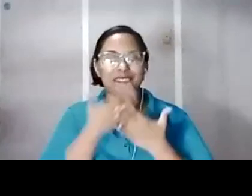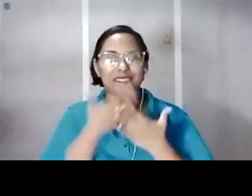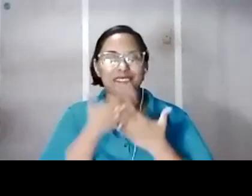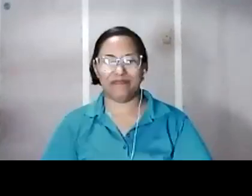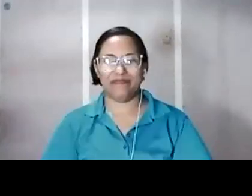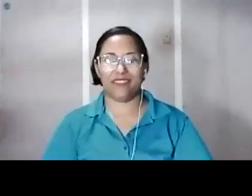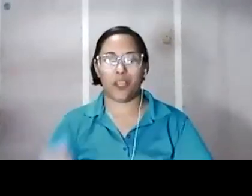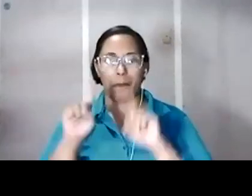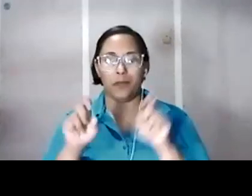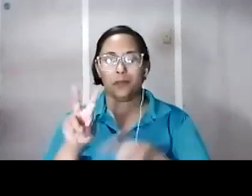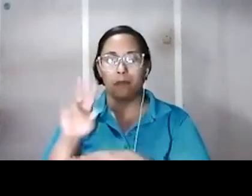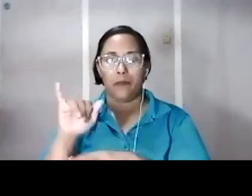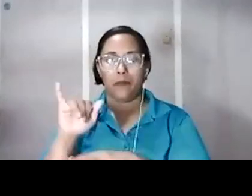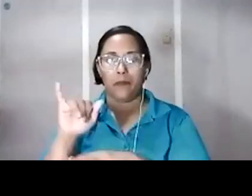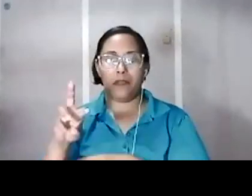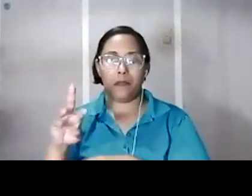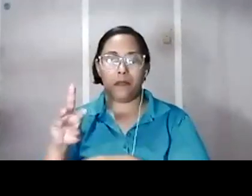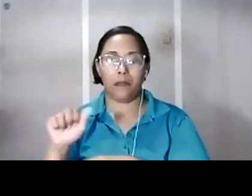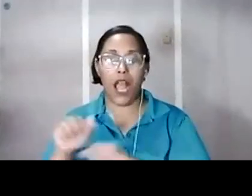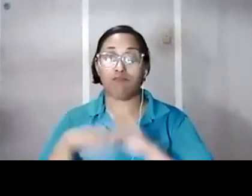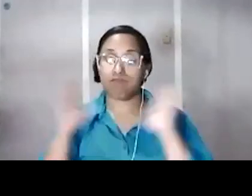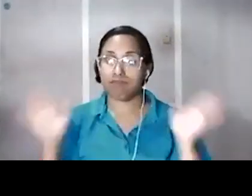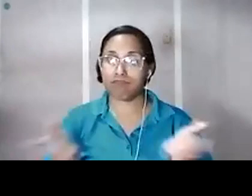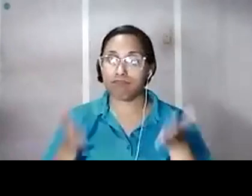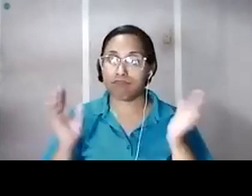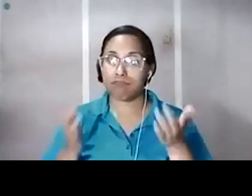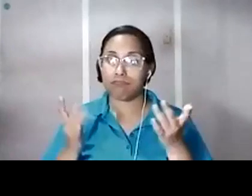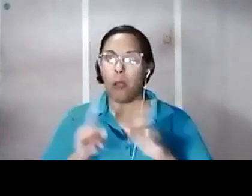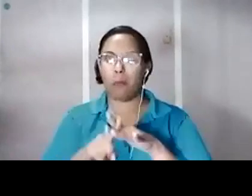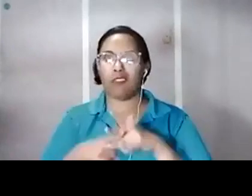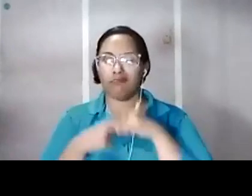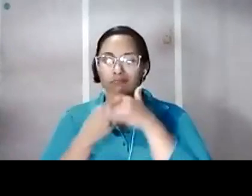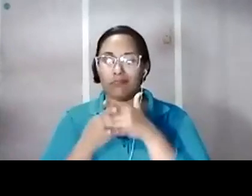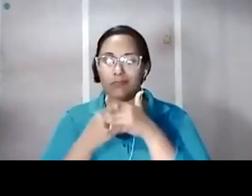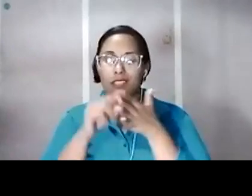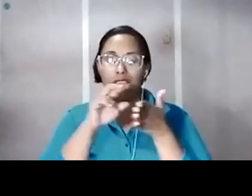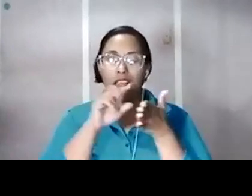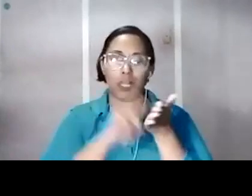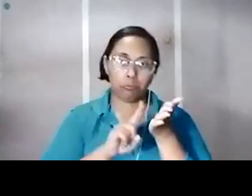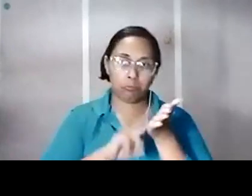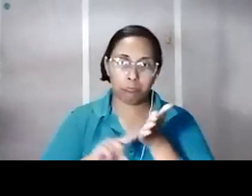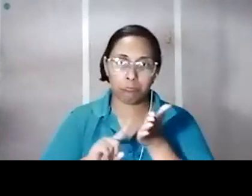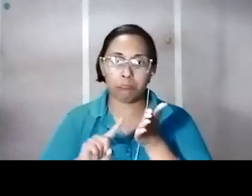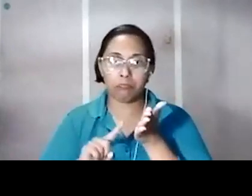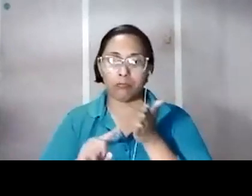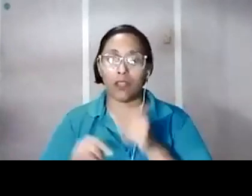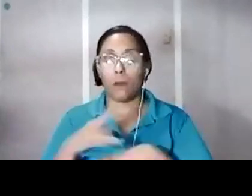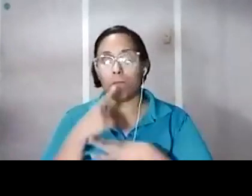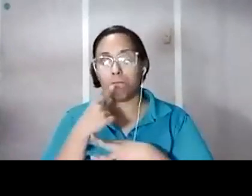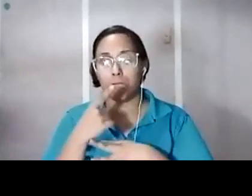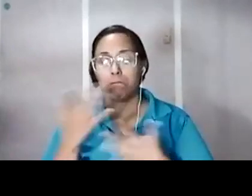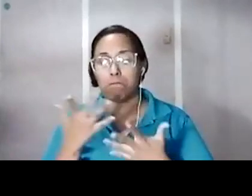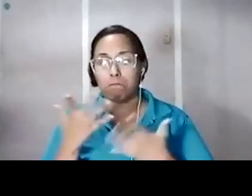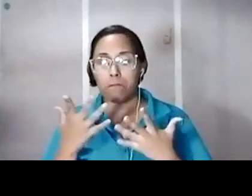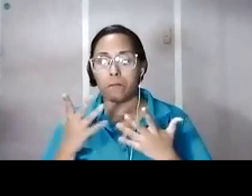Pregunta Vilma Pizarra, ¿qué la motivó a incursionar en esta investigación? Bueno, lo que yo dije, porque cuando